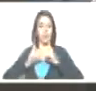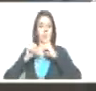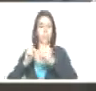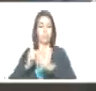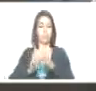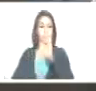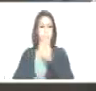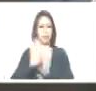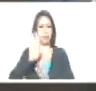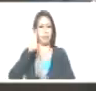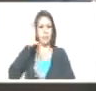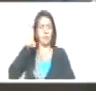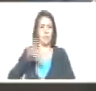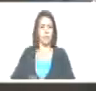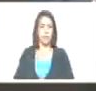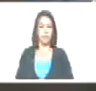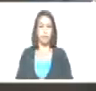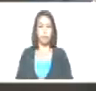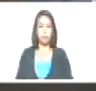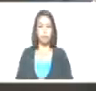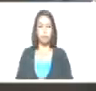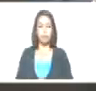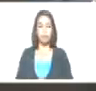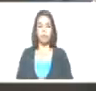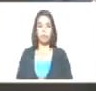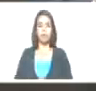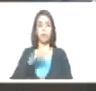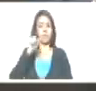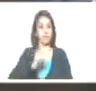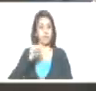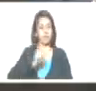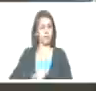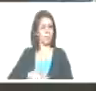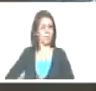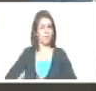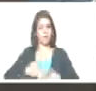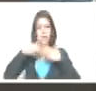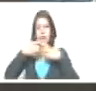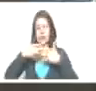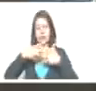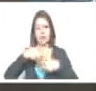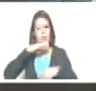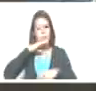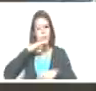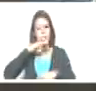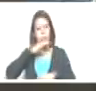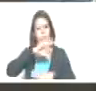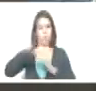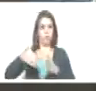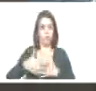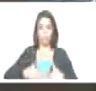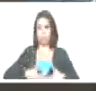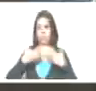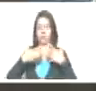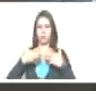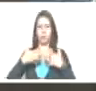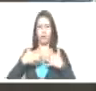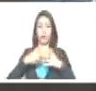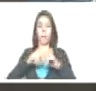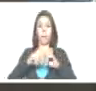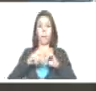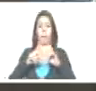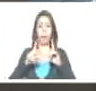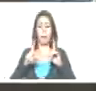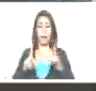país adelante. Y claro que nos indignamos, y claro que nos molestamos, y claro que nos da rabia que haya